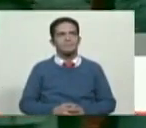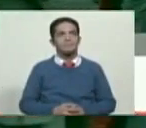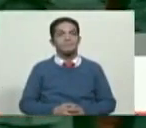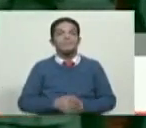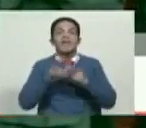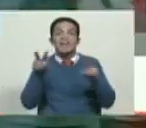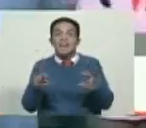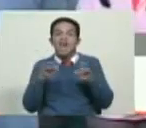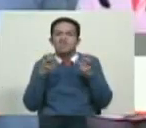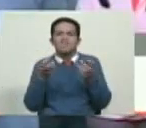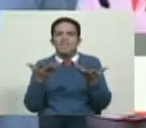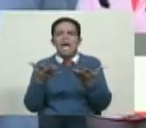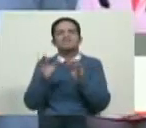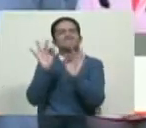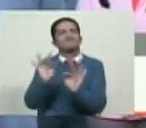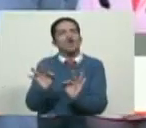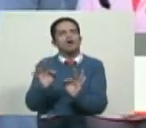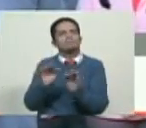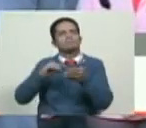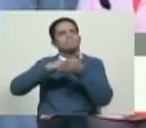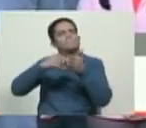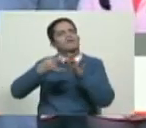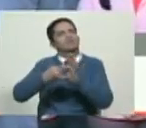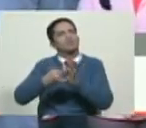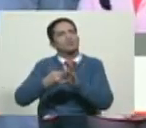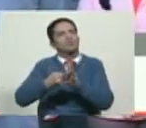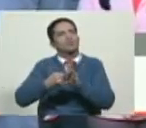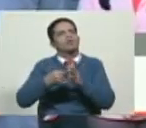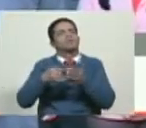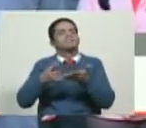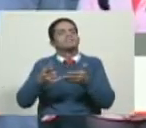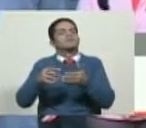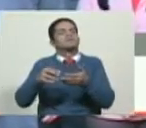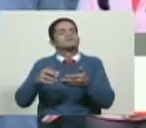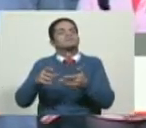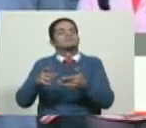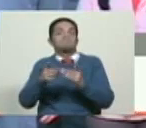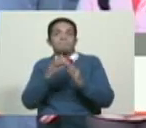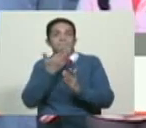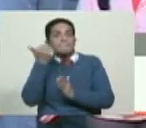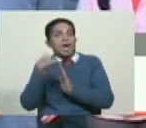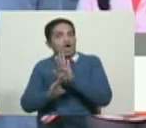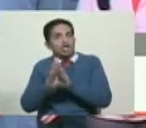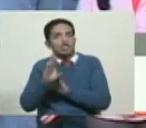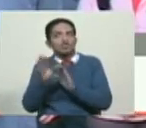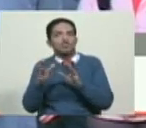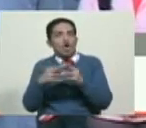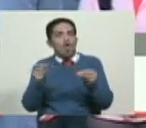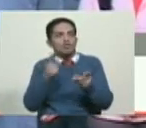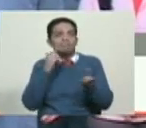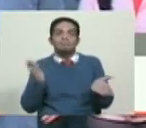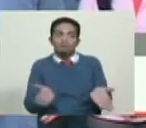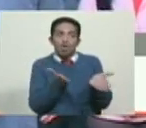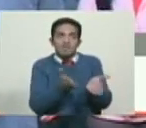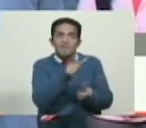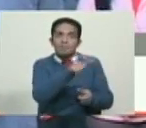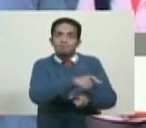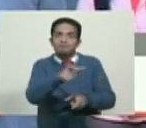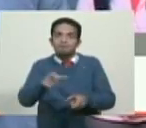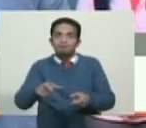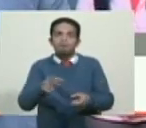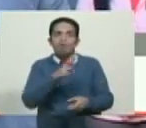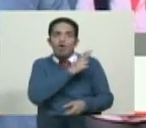Renovemos los métodos de trabajo, mejoremos todo, motivemos al soldado, a la soldada, al